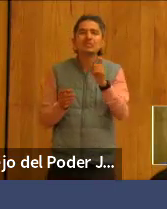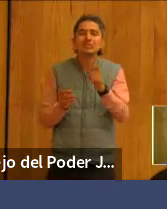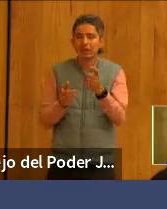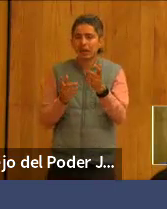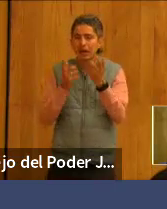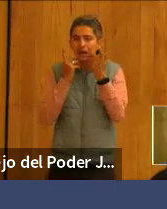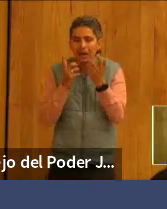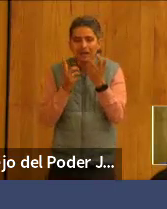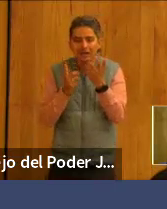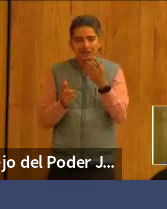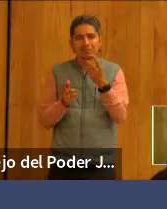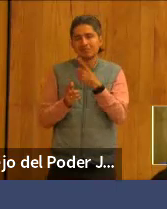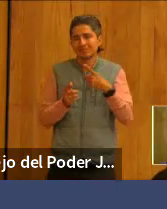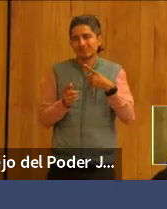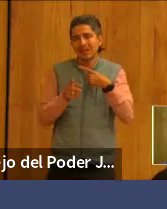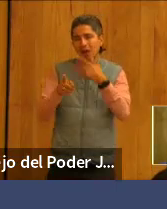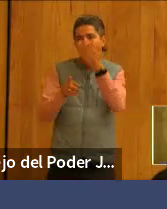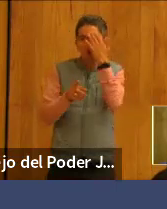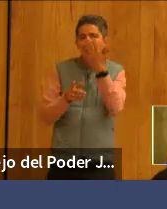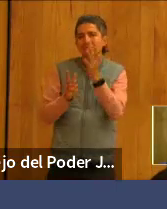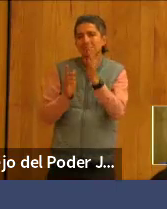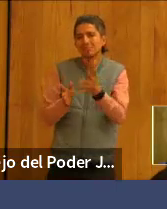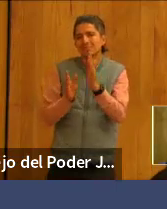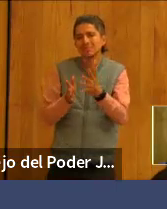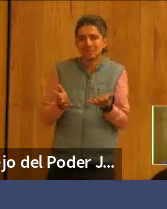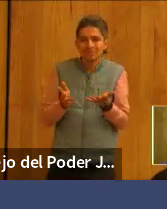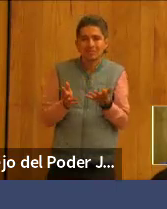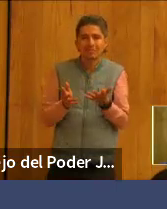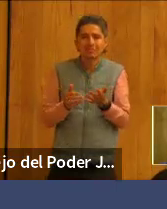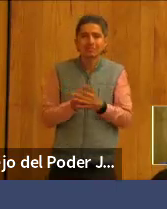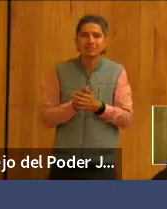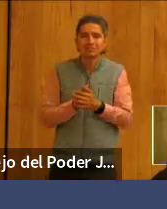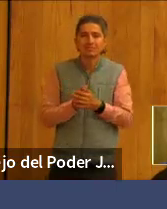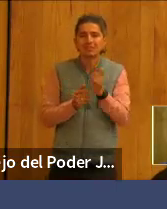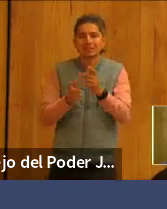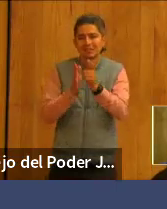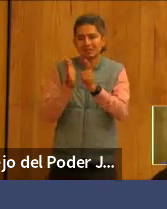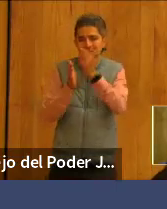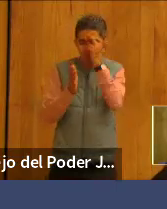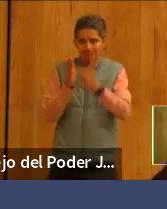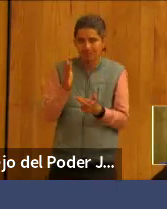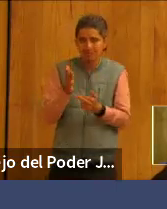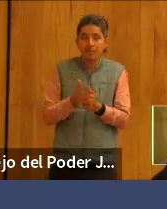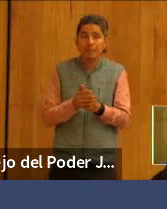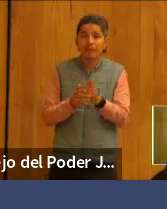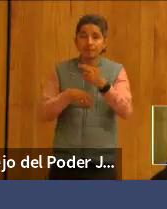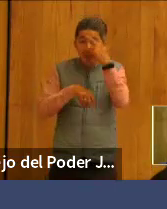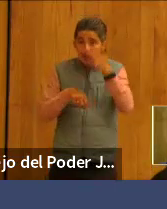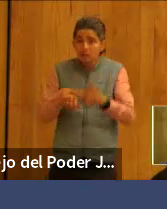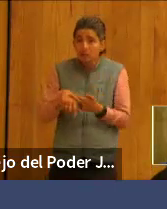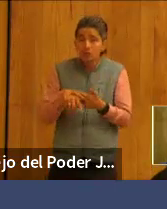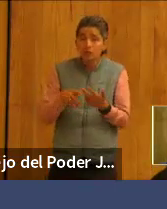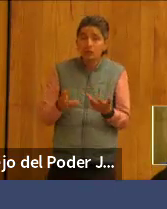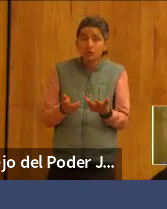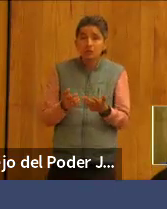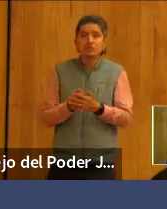quiere y se tiene conocimiento de que se va a cometer un delito. Y la responsabilidad, bueno,